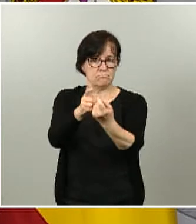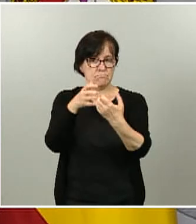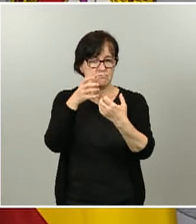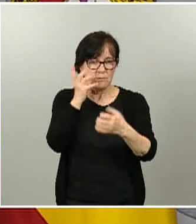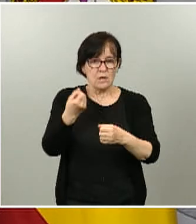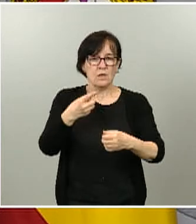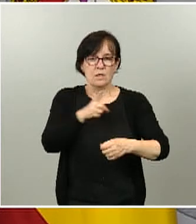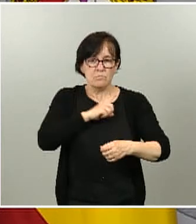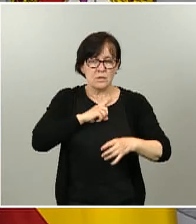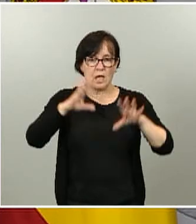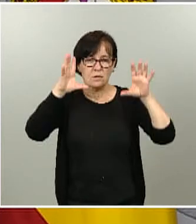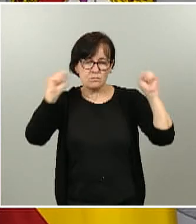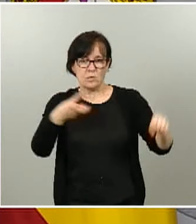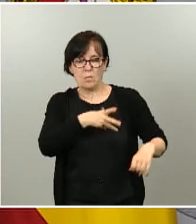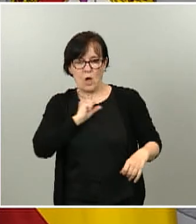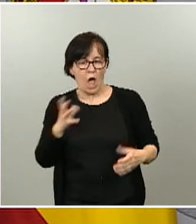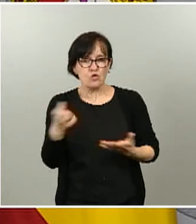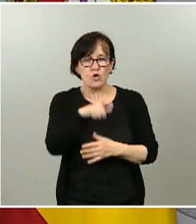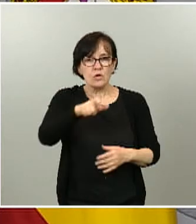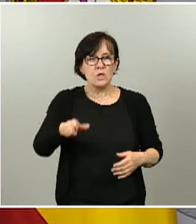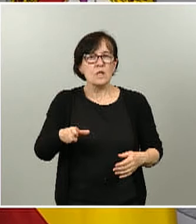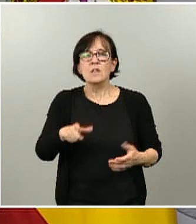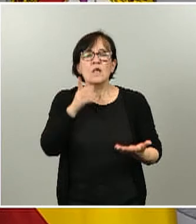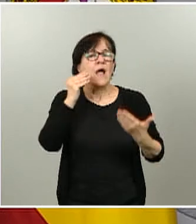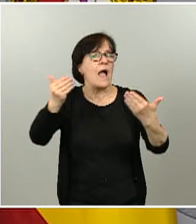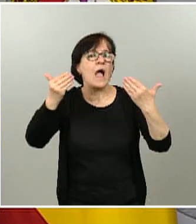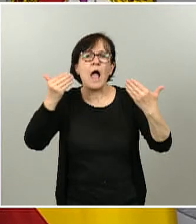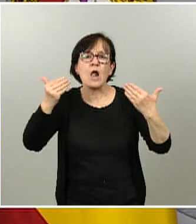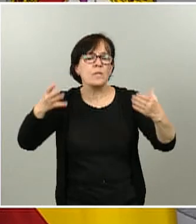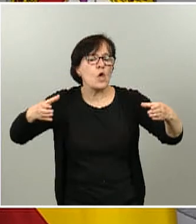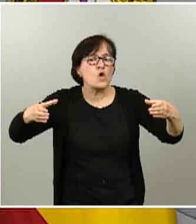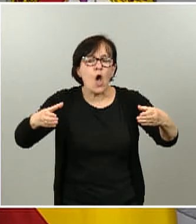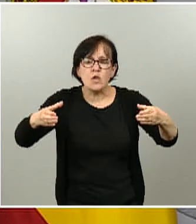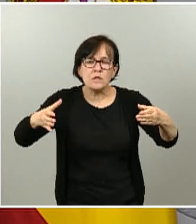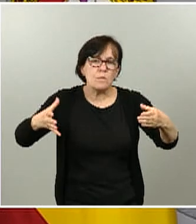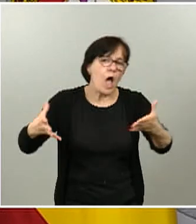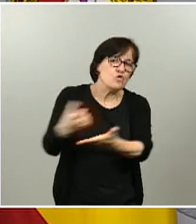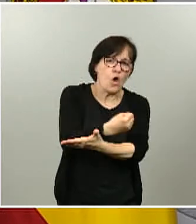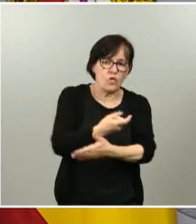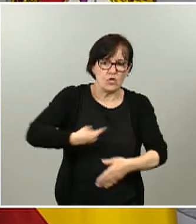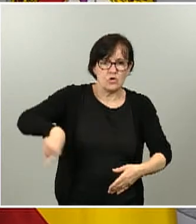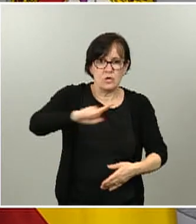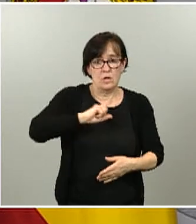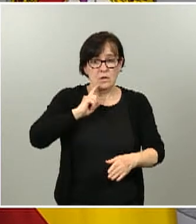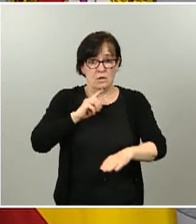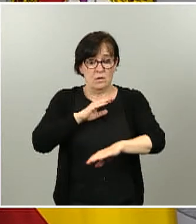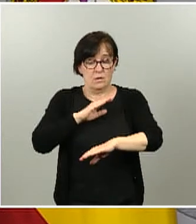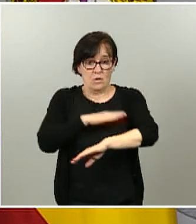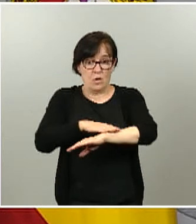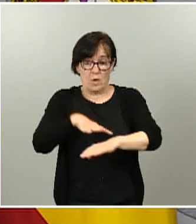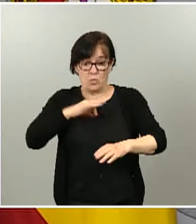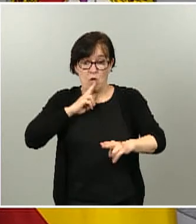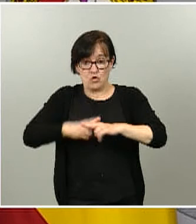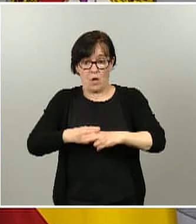a todos los ciudadanos. Yo creo que esto es un agradecimiento colectivo, que el Gobierno pueda hablar en nombre de todos los ciudadanos, porque todos nos